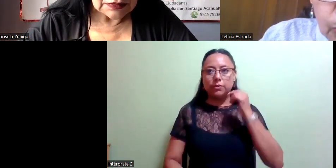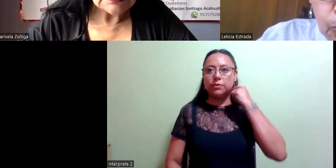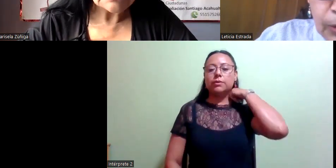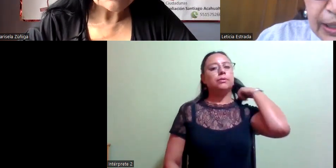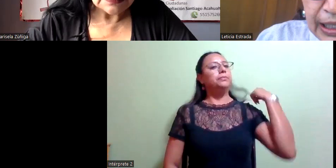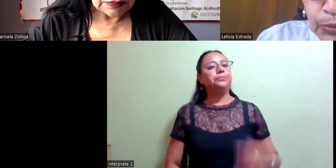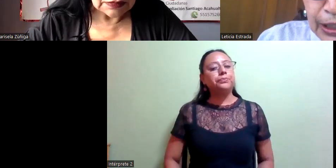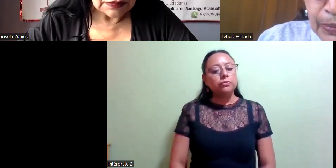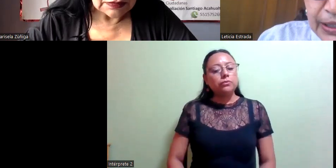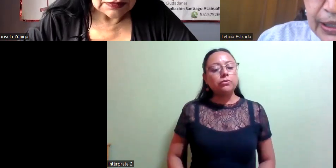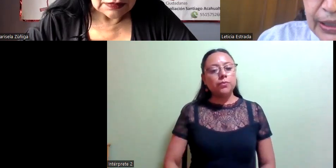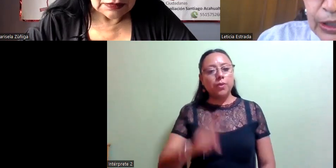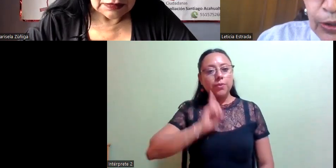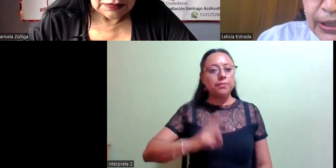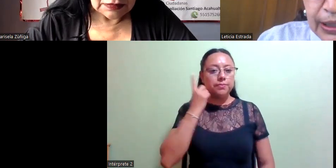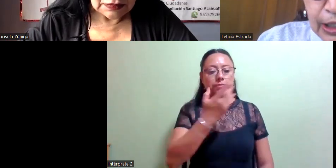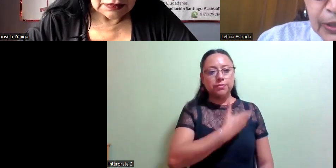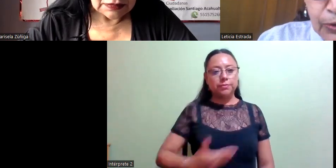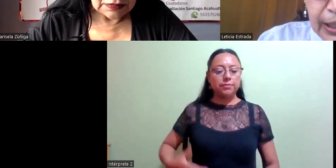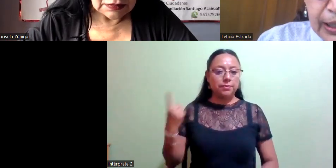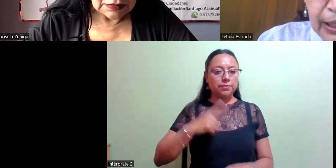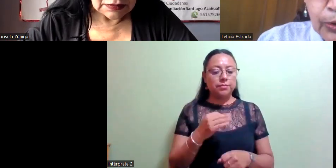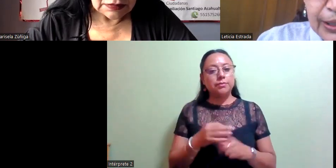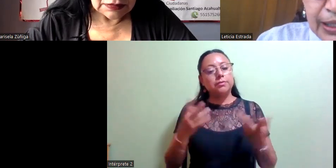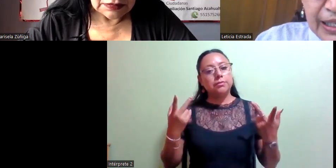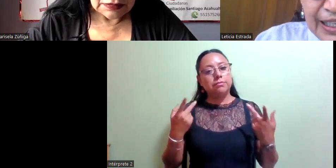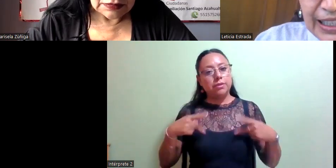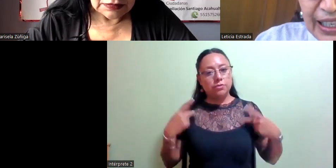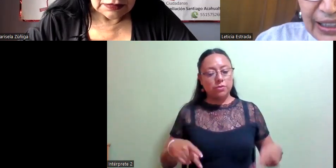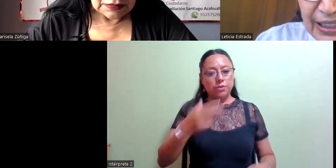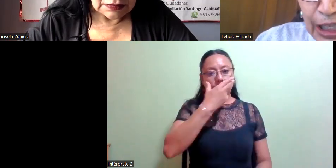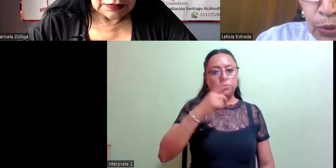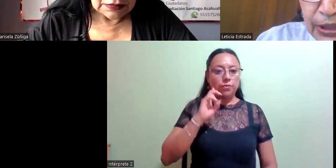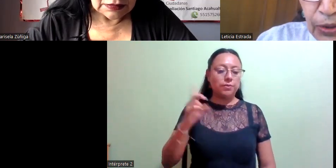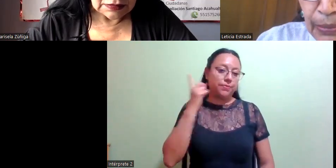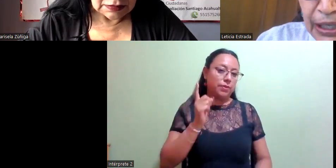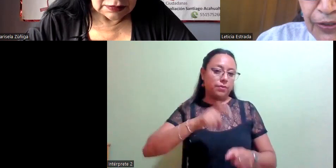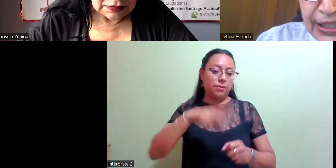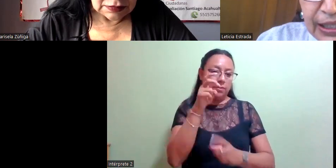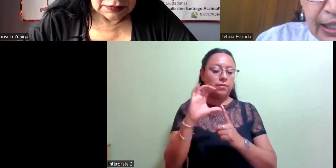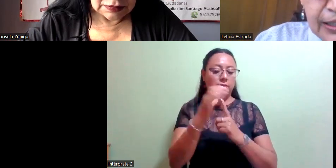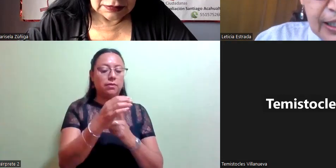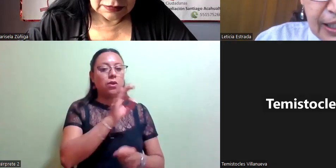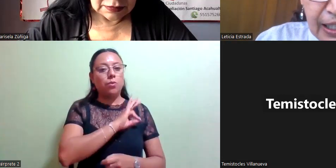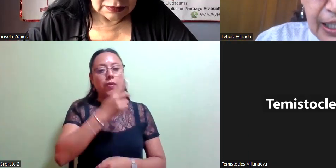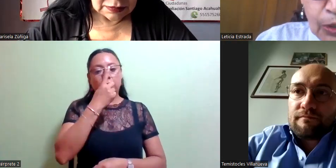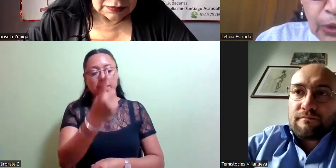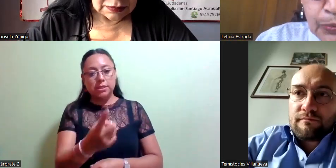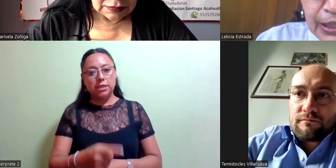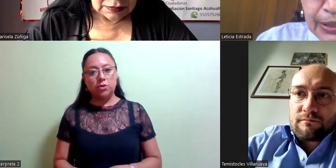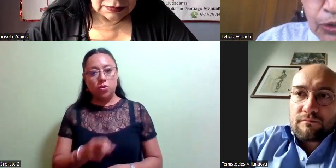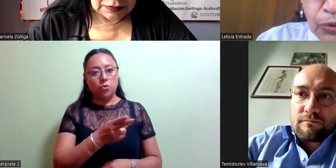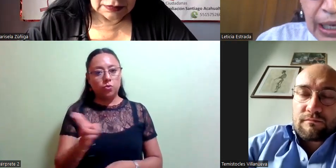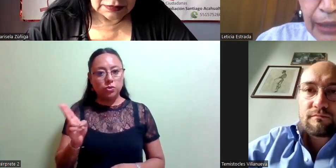Por instrucciones de la diputada presidenta, se solicita a las personas legisladoras integrantes de la comisión que manifiesten si tienen